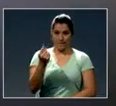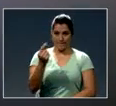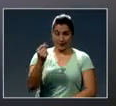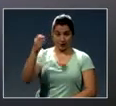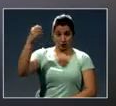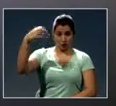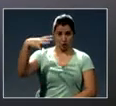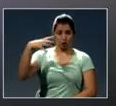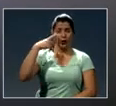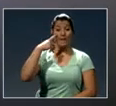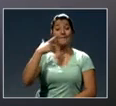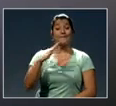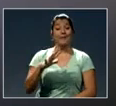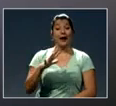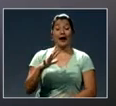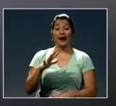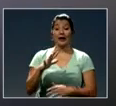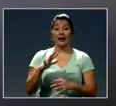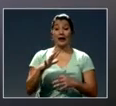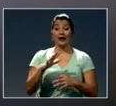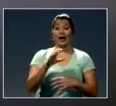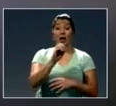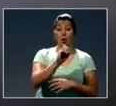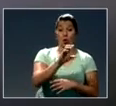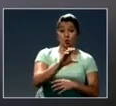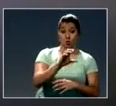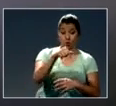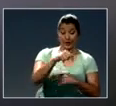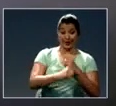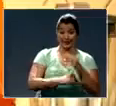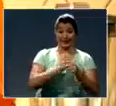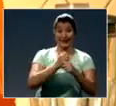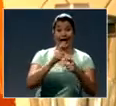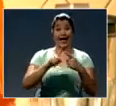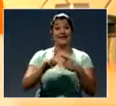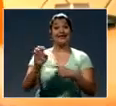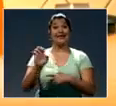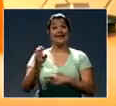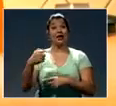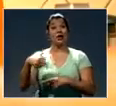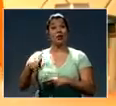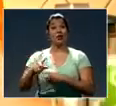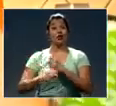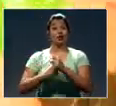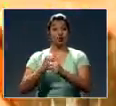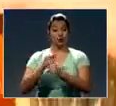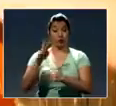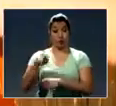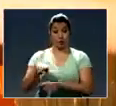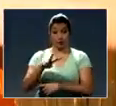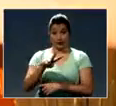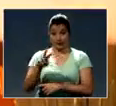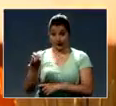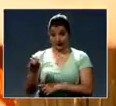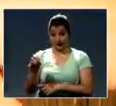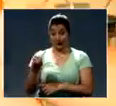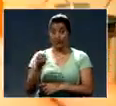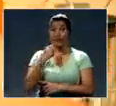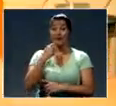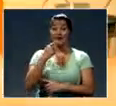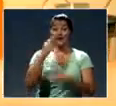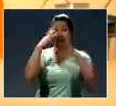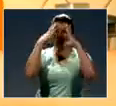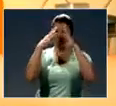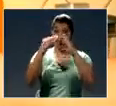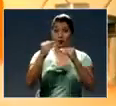eléctricas para el periodo comprendido entre octubre de este año y enero del próximo 2020. Según la información